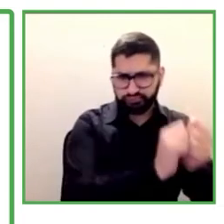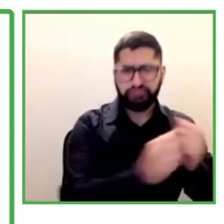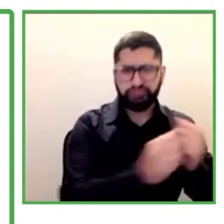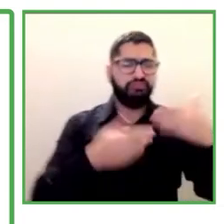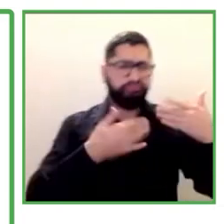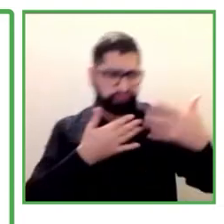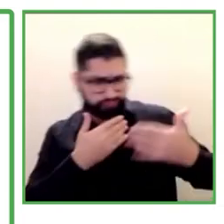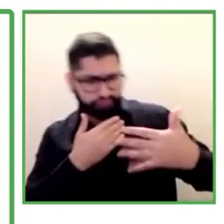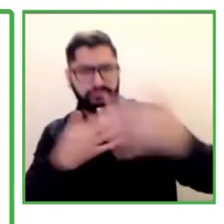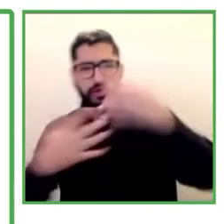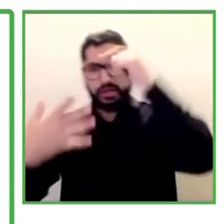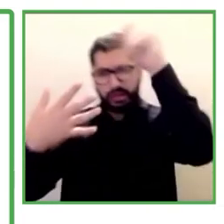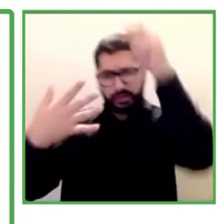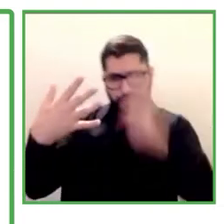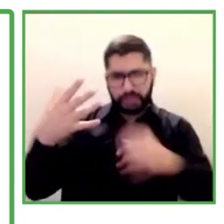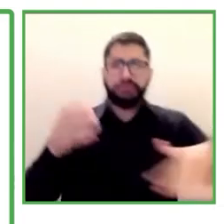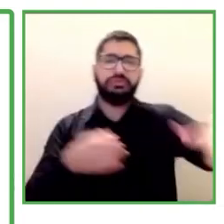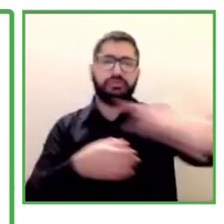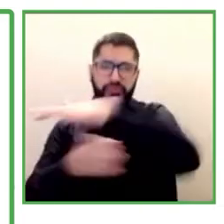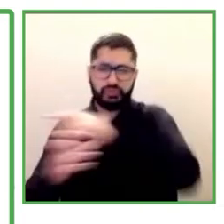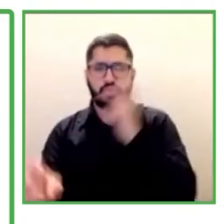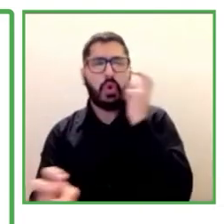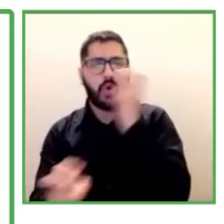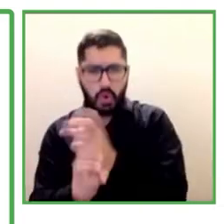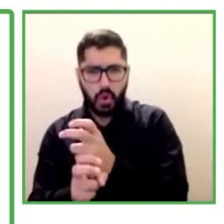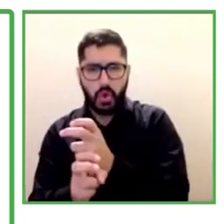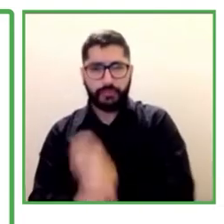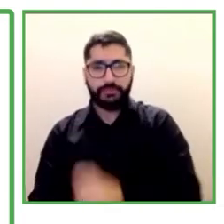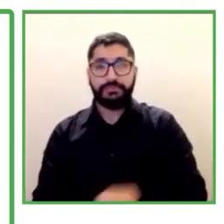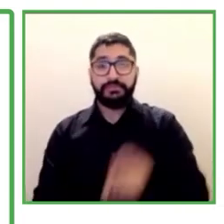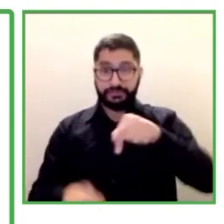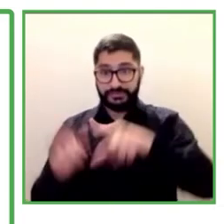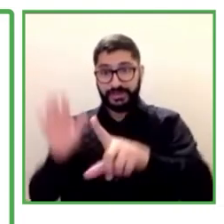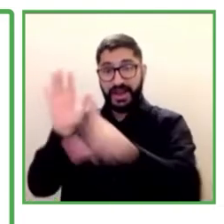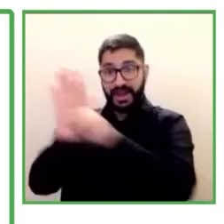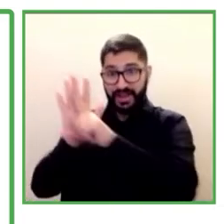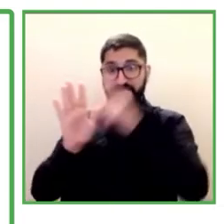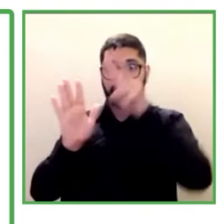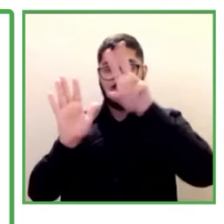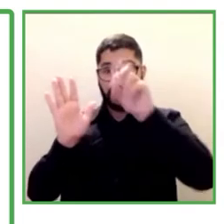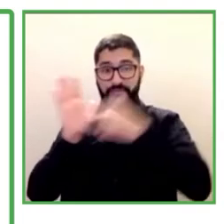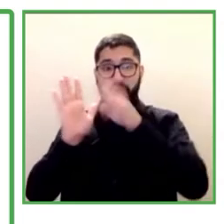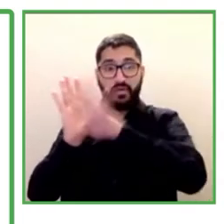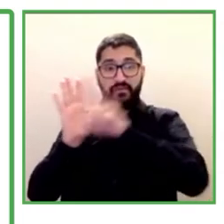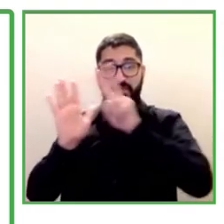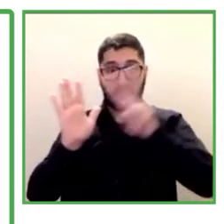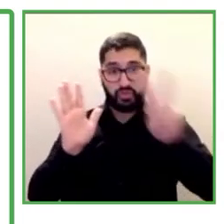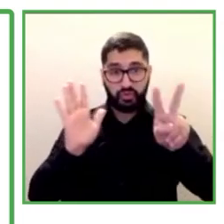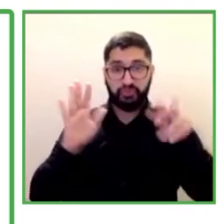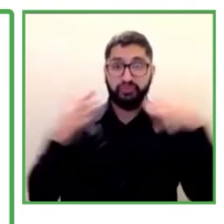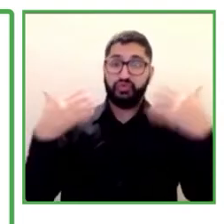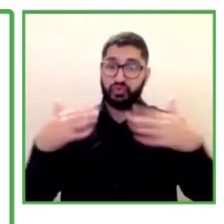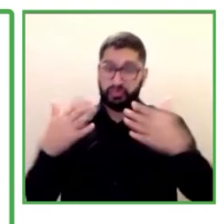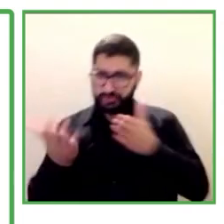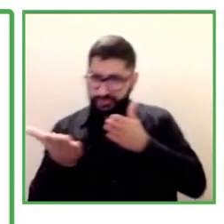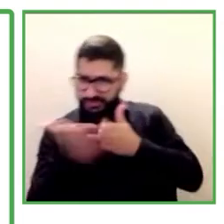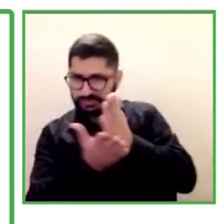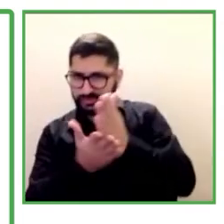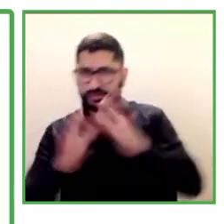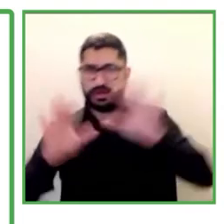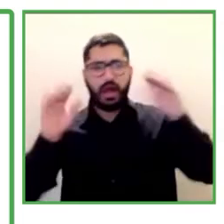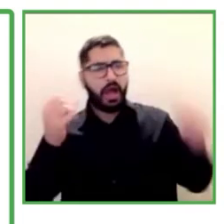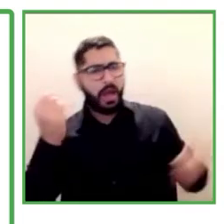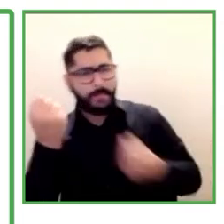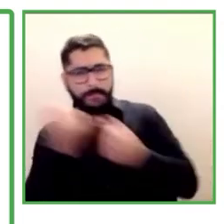ley 20.422 en adelante, ha venido a apoyar todo el desarrollo de este modelo, el trabajo en red, la